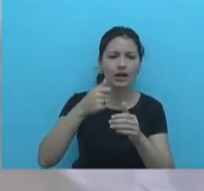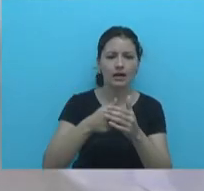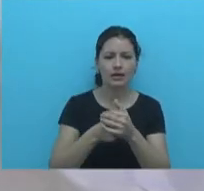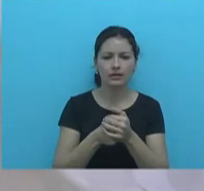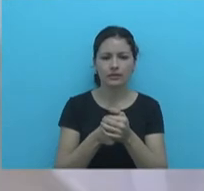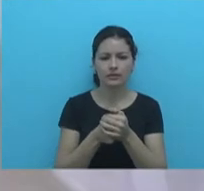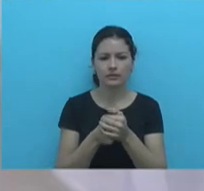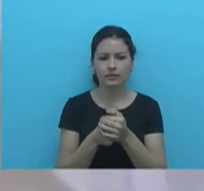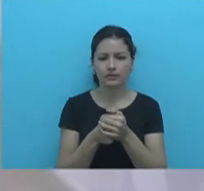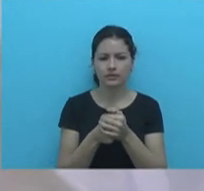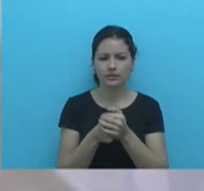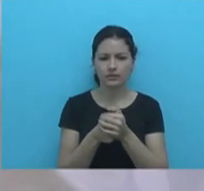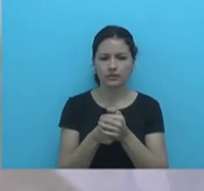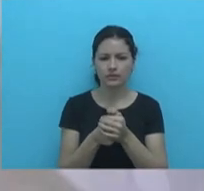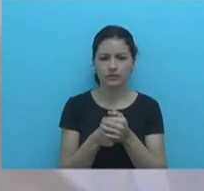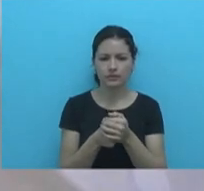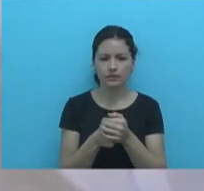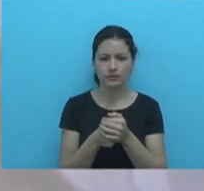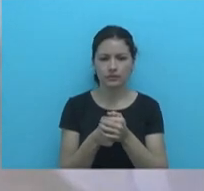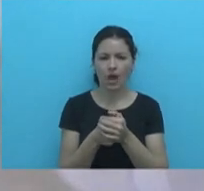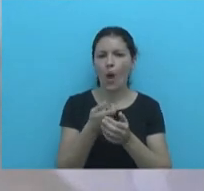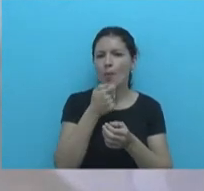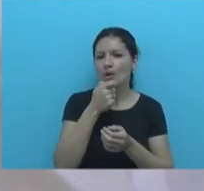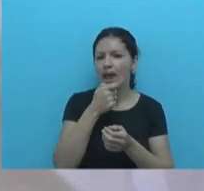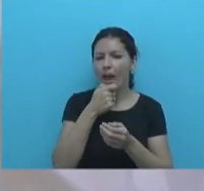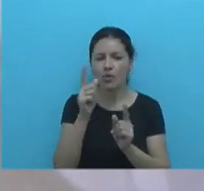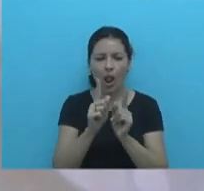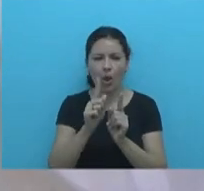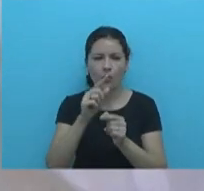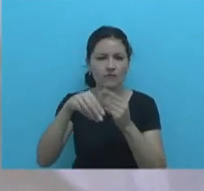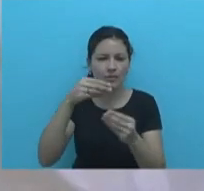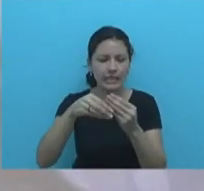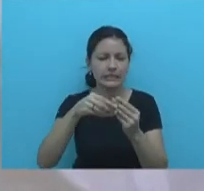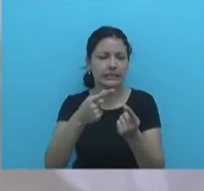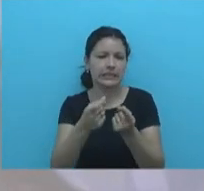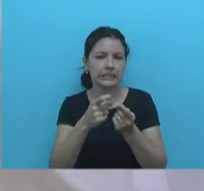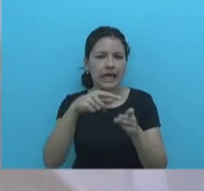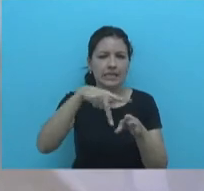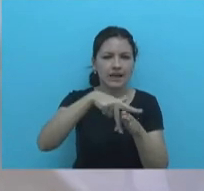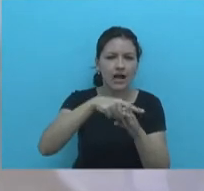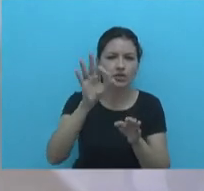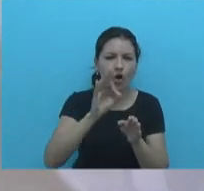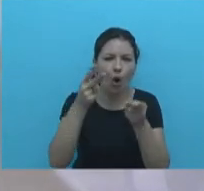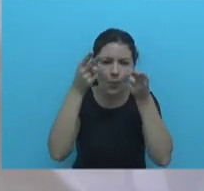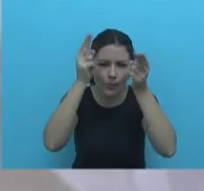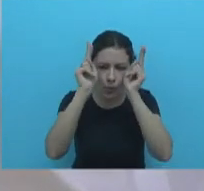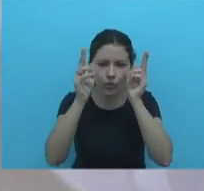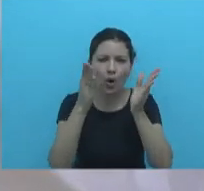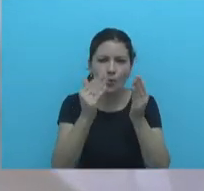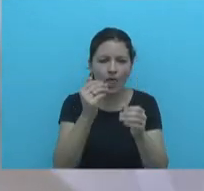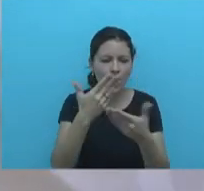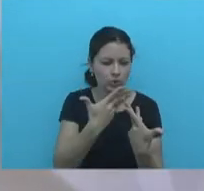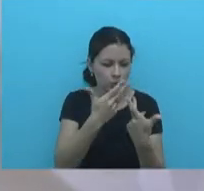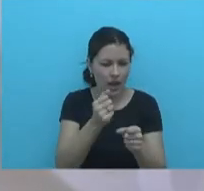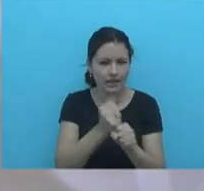de transportar leña, no sé qué cosa, es el caballo o el burro, ellos los tienen bien cuidados para que puedan aguantar la